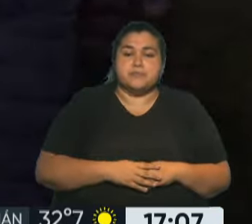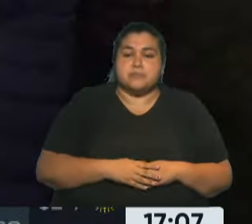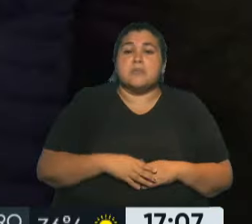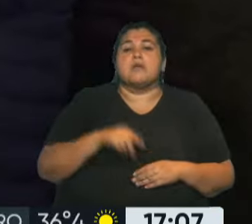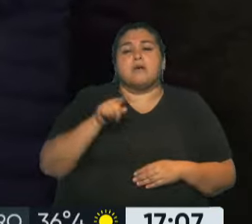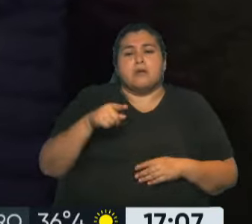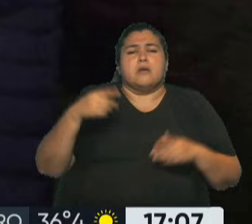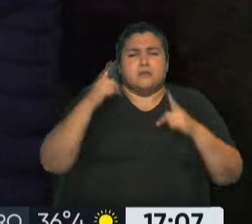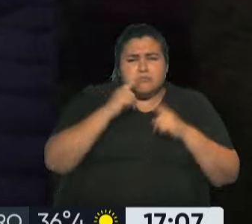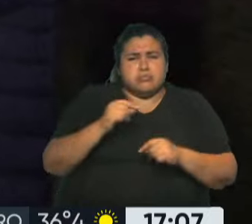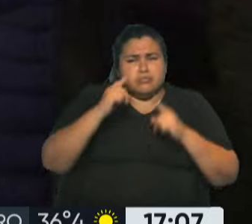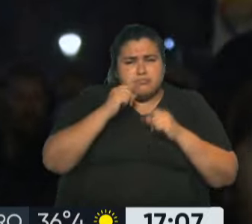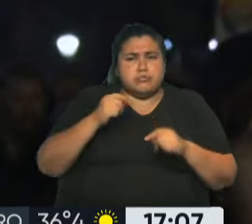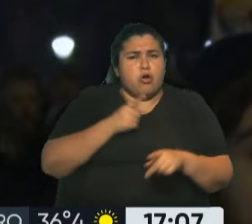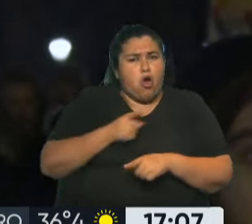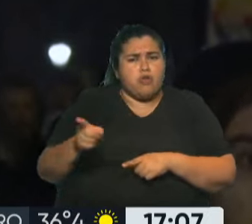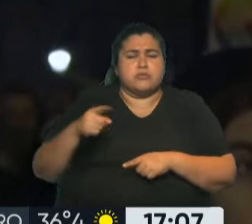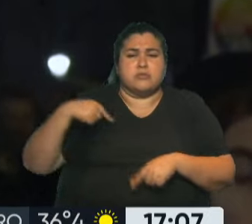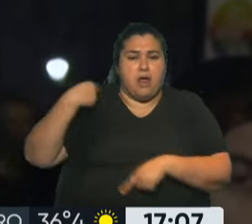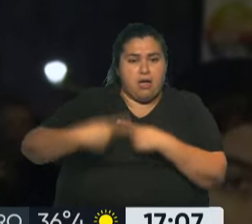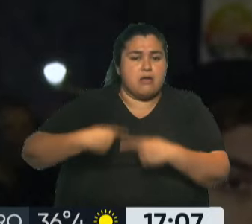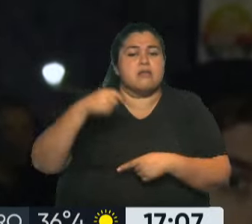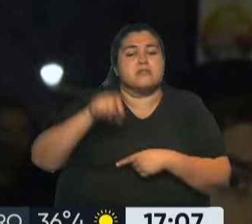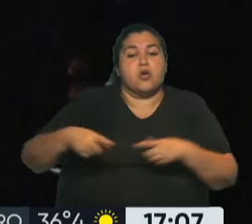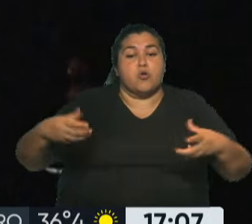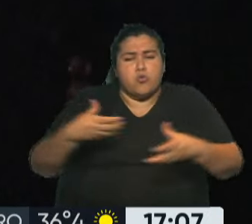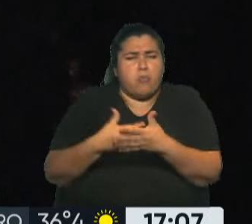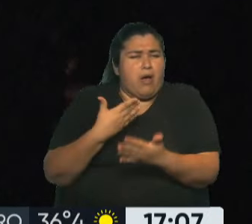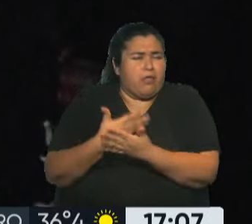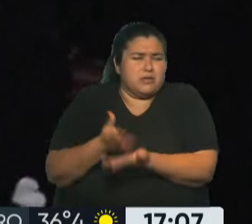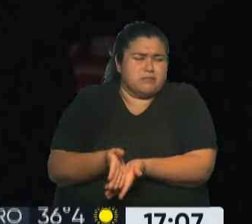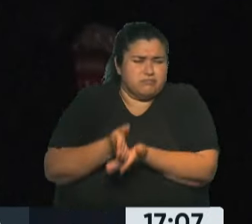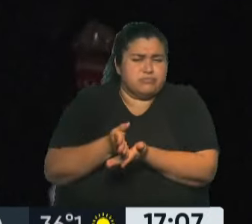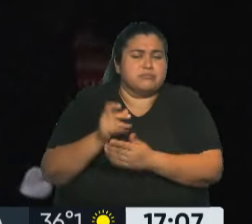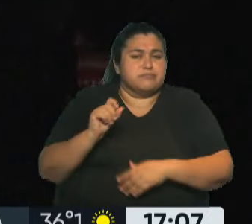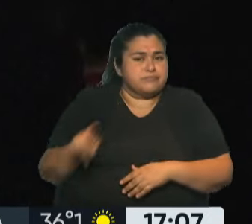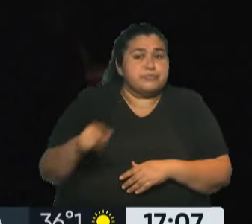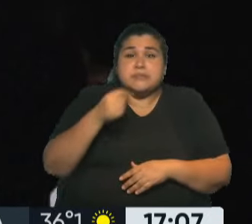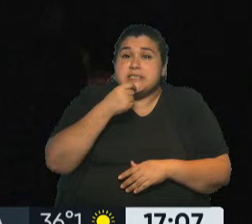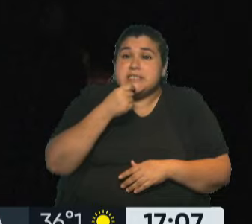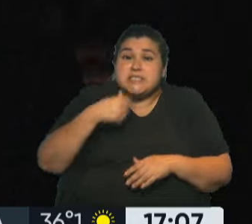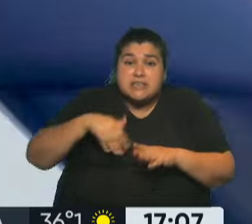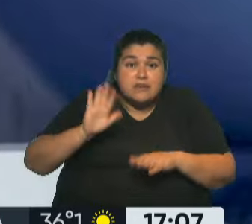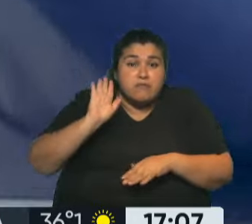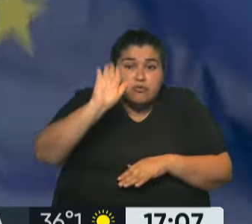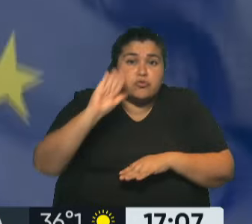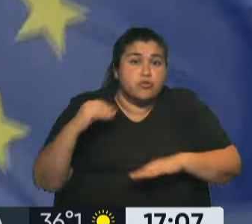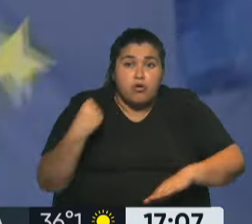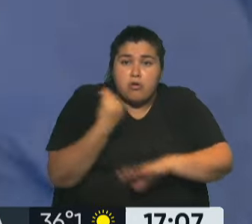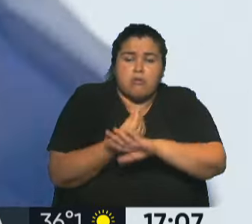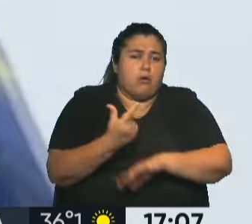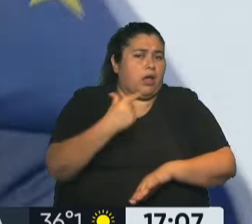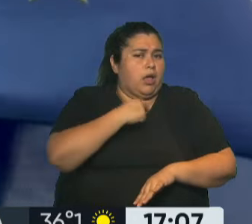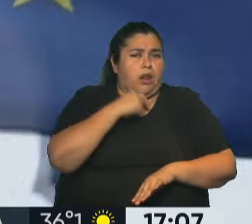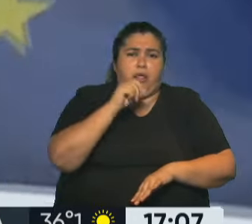por la ola de protestas en su contra, el partido de ultraderecha comenzó a instalar que, en caso de llegar al poder, promoverá la salida